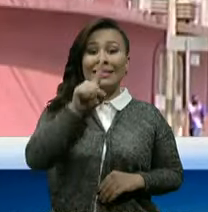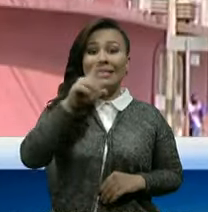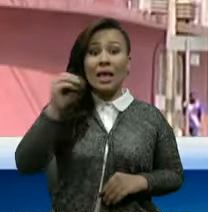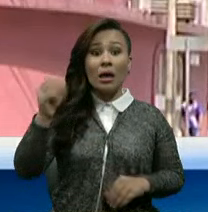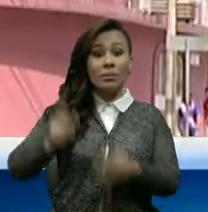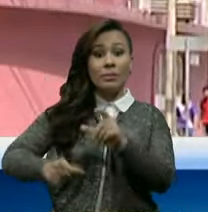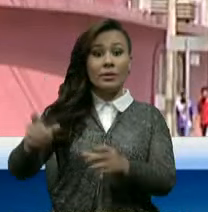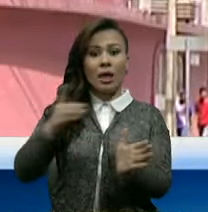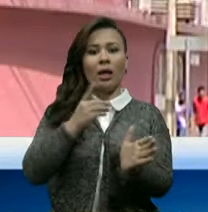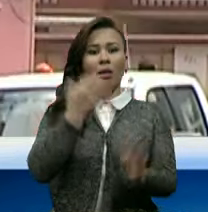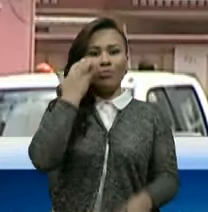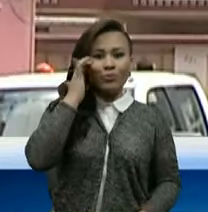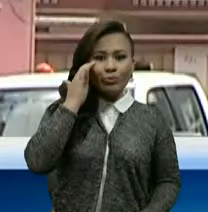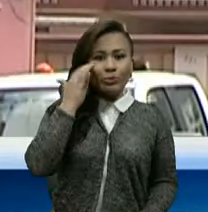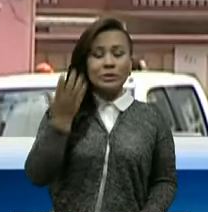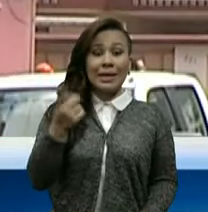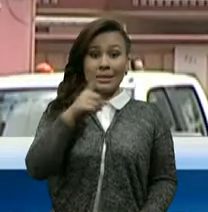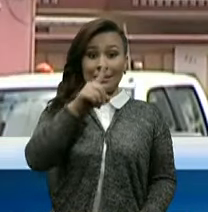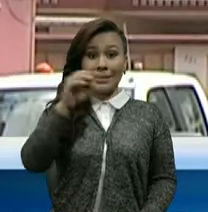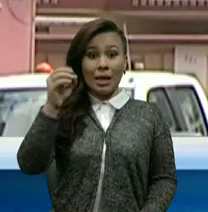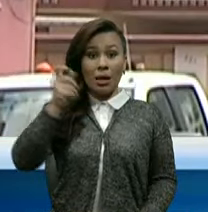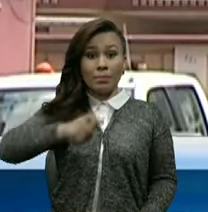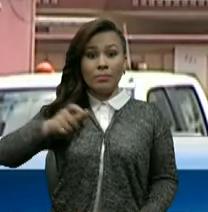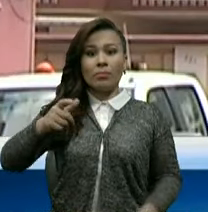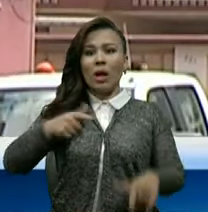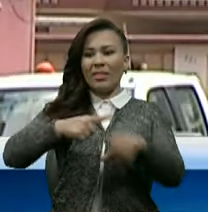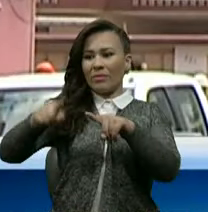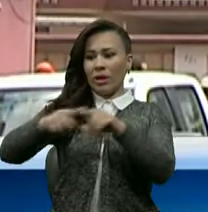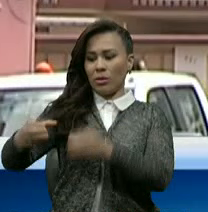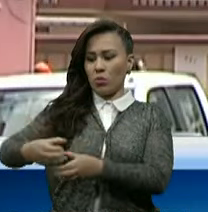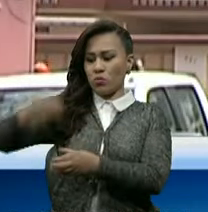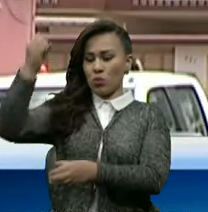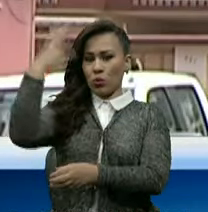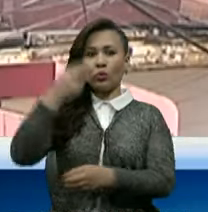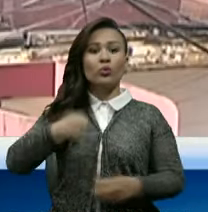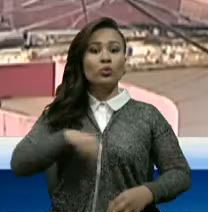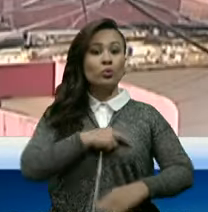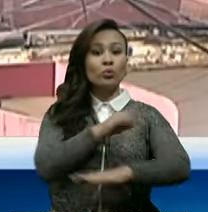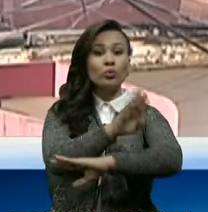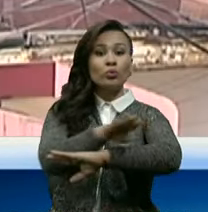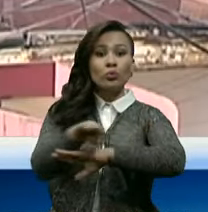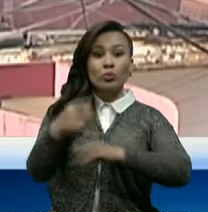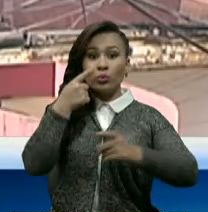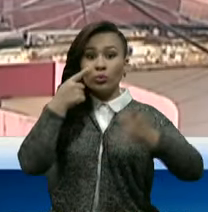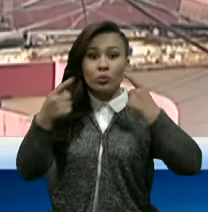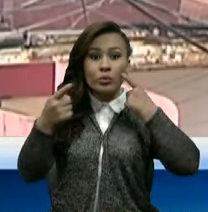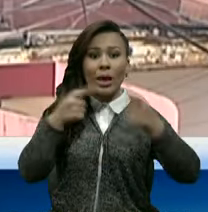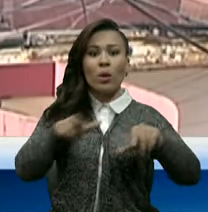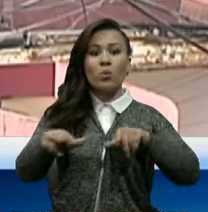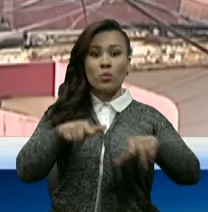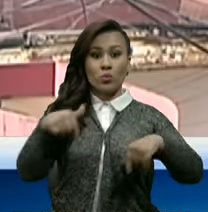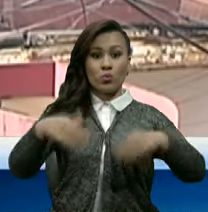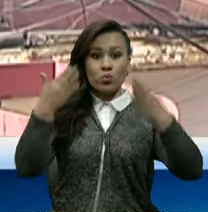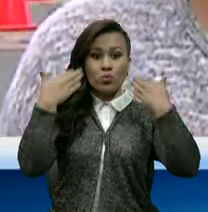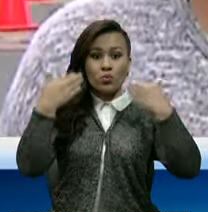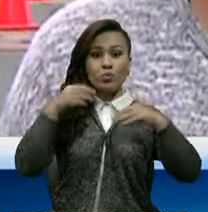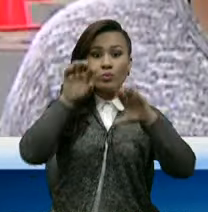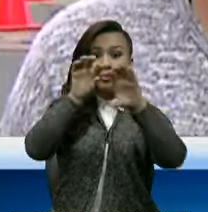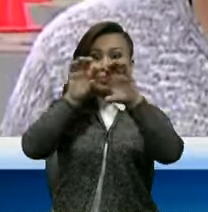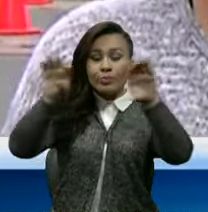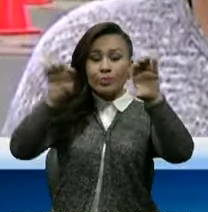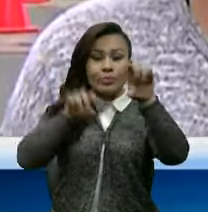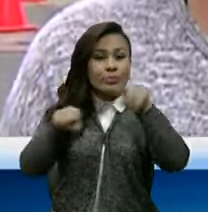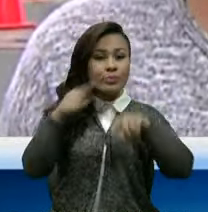inquietudes. De esas 100 inquietudes hemos estado supervisando, zonificando la ciudad y